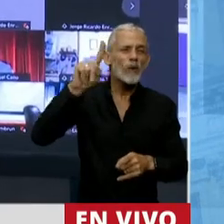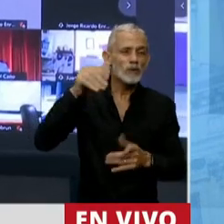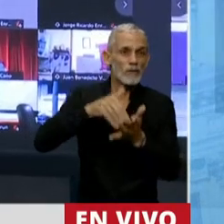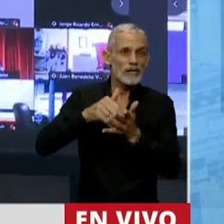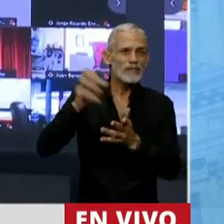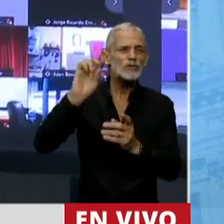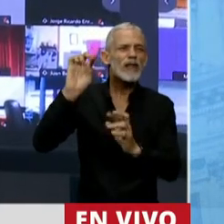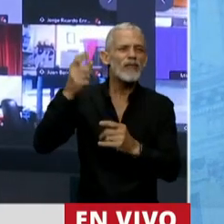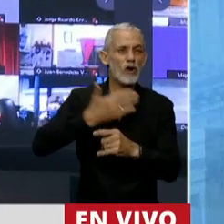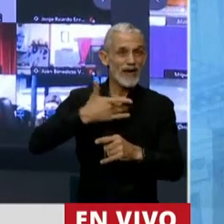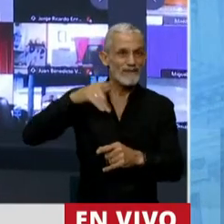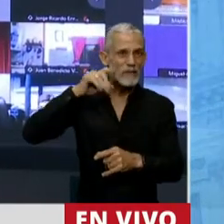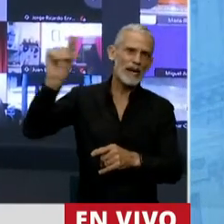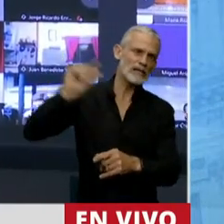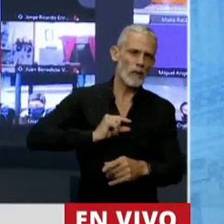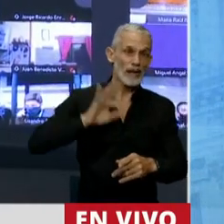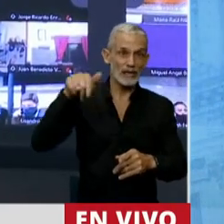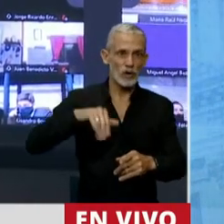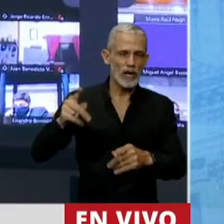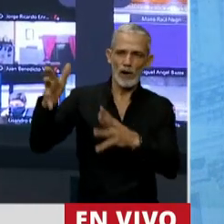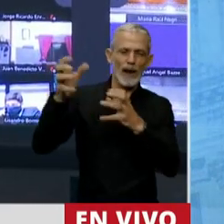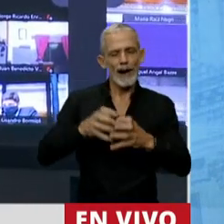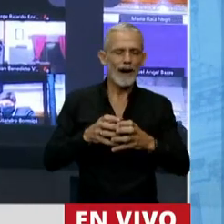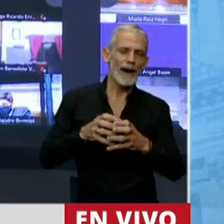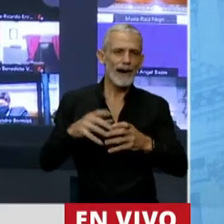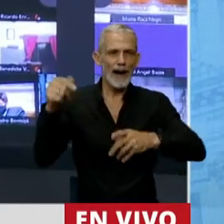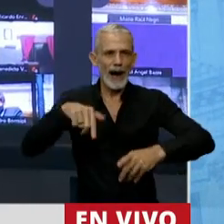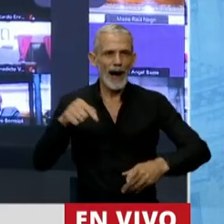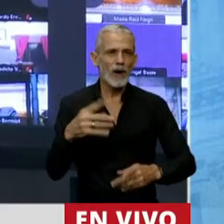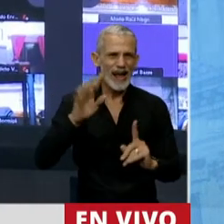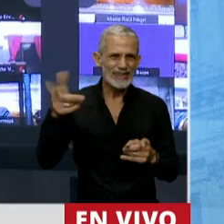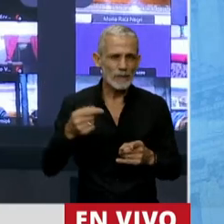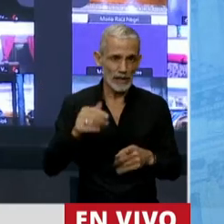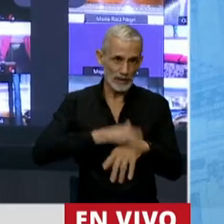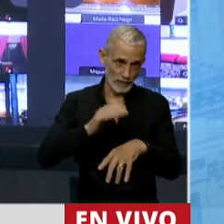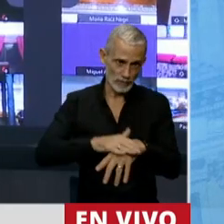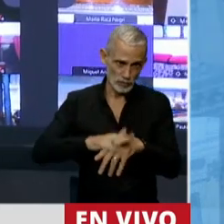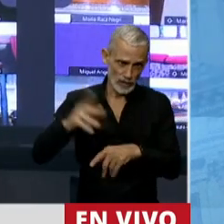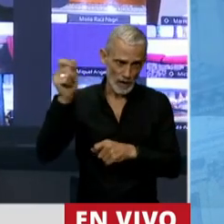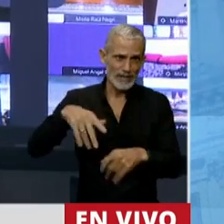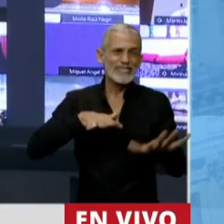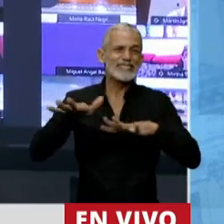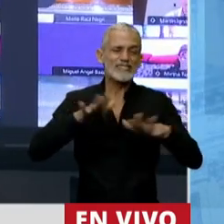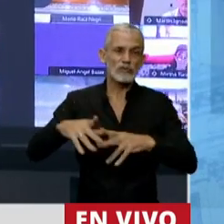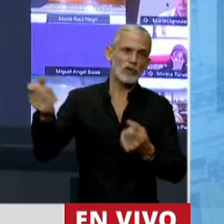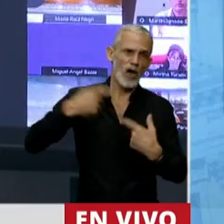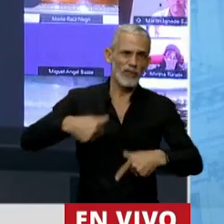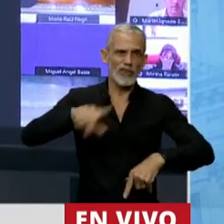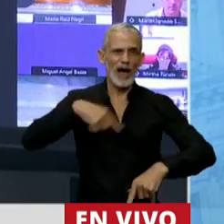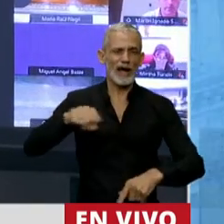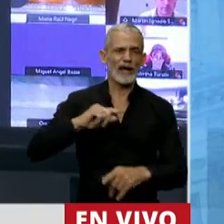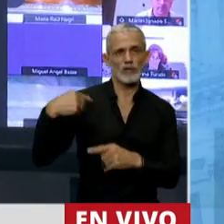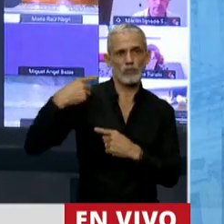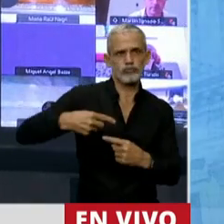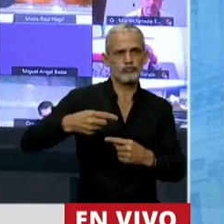dólares al Fondo Monetario Internacional, que hoy vienen haciéndose las carmelitas descalzas acá y también tienen que hacerse cargo de la situación que nos generaron y que nos